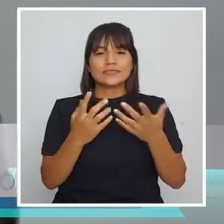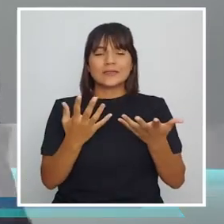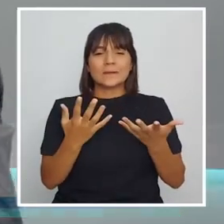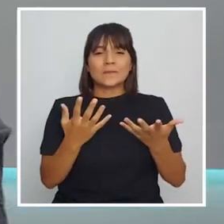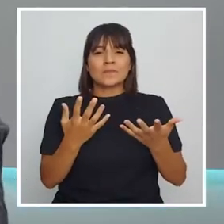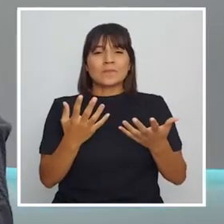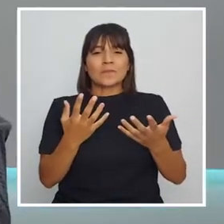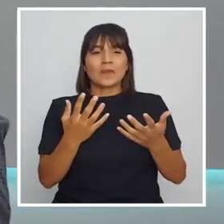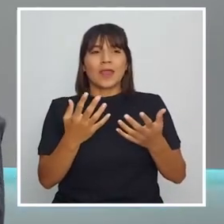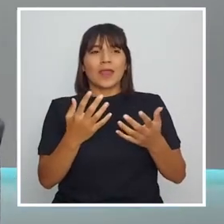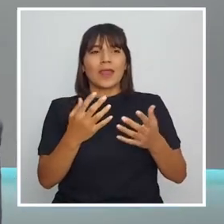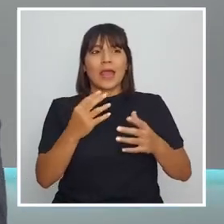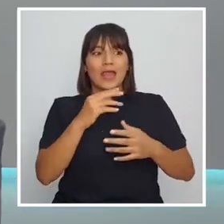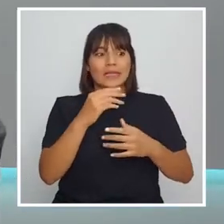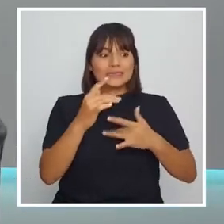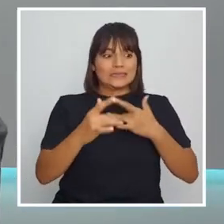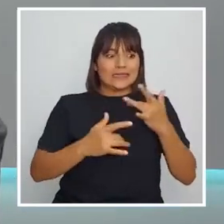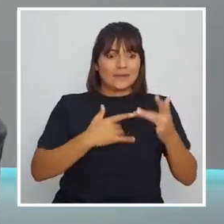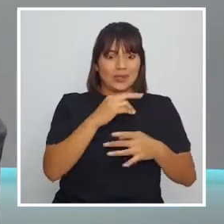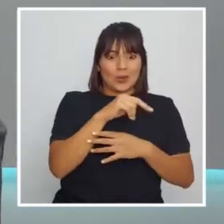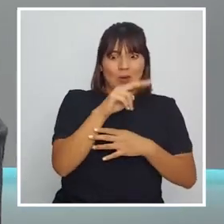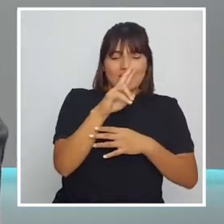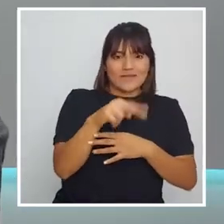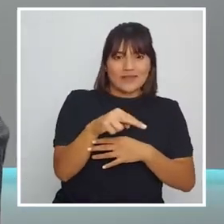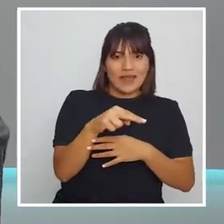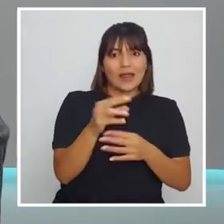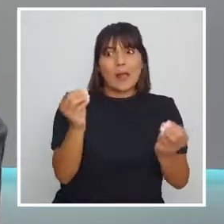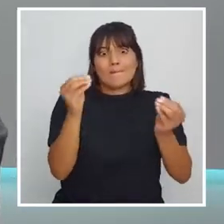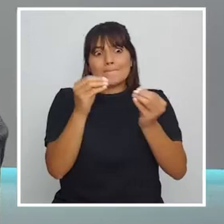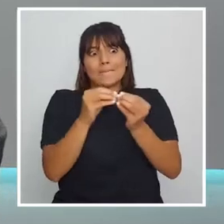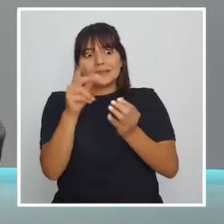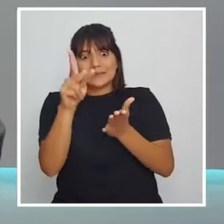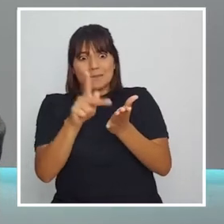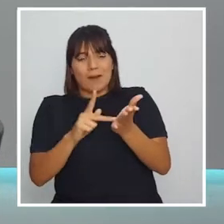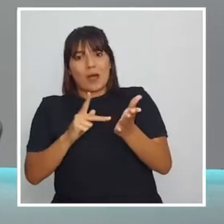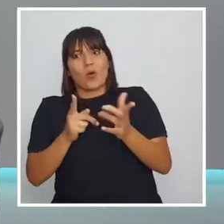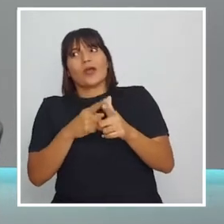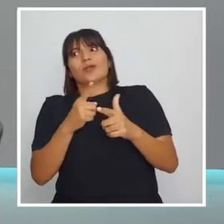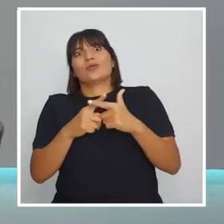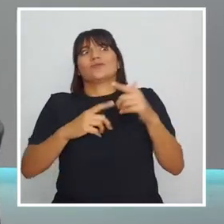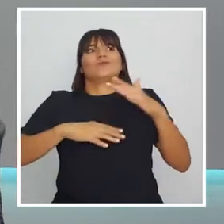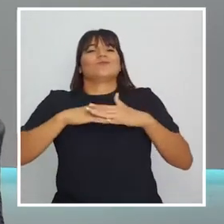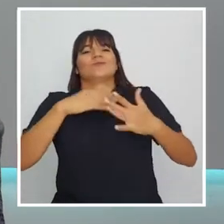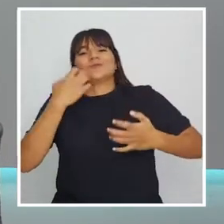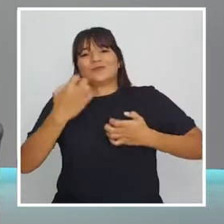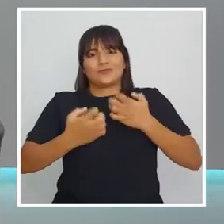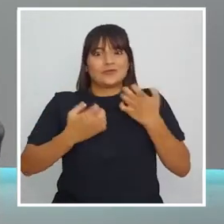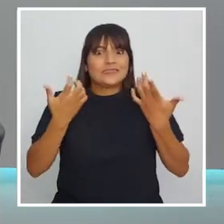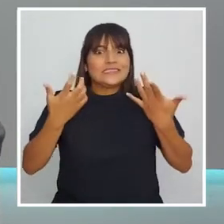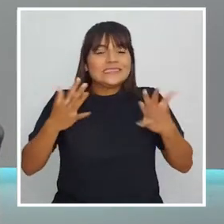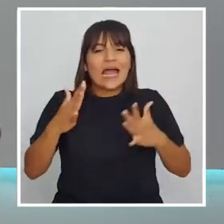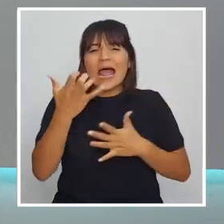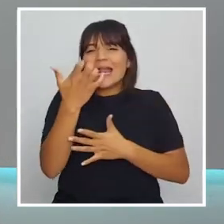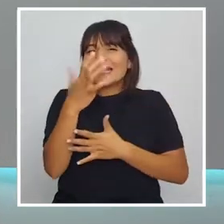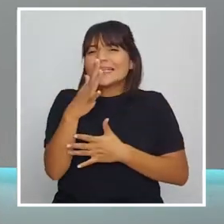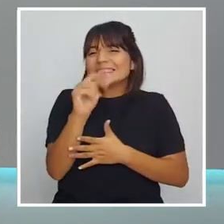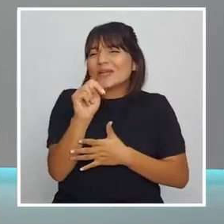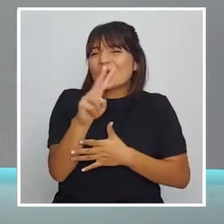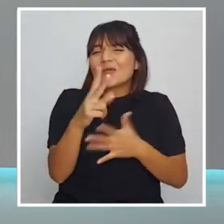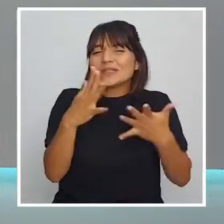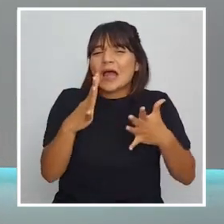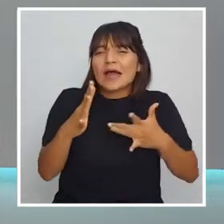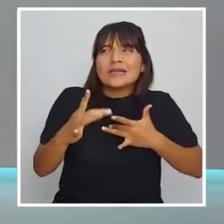a ese entusiasmo con que nosotros esperamos ya el 15 de noviembre, ya uno comienza ya a sentir los